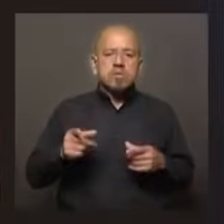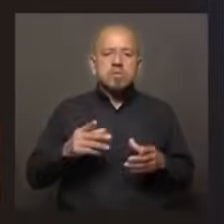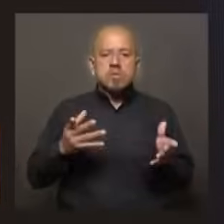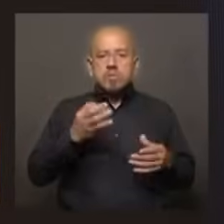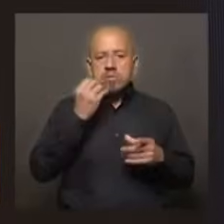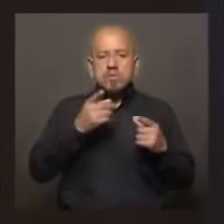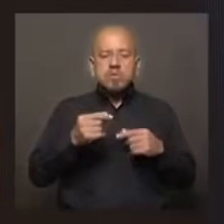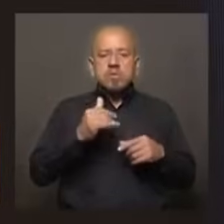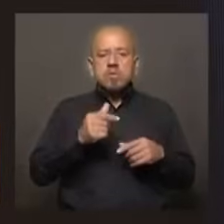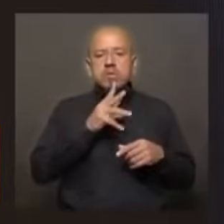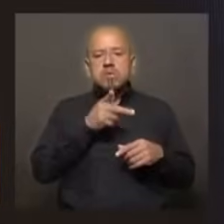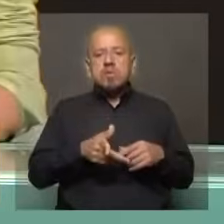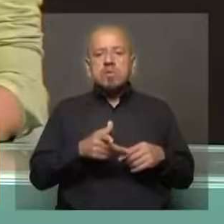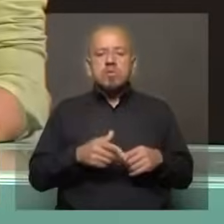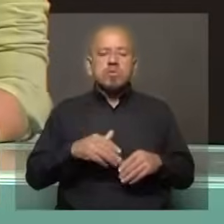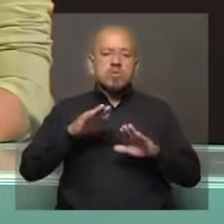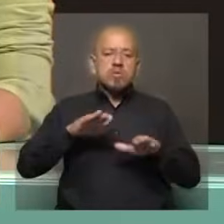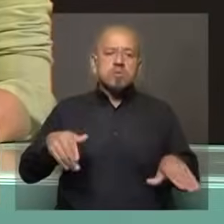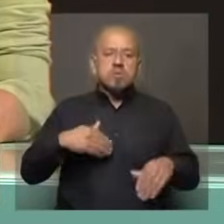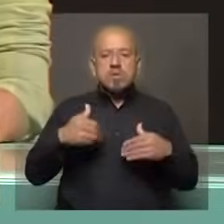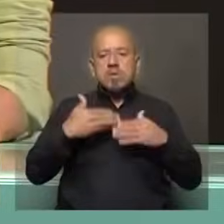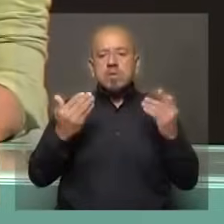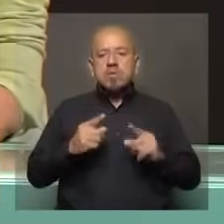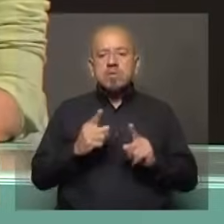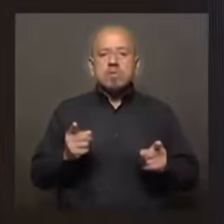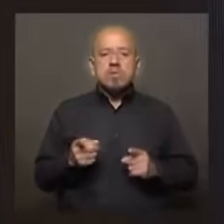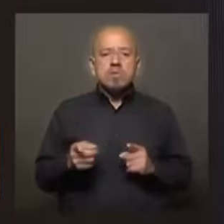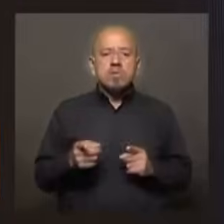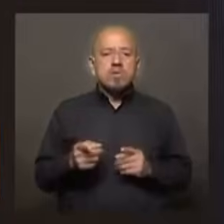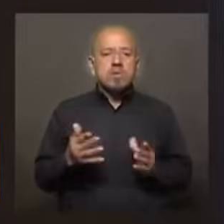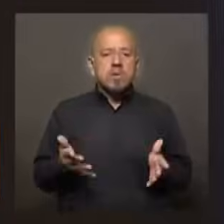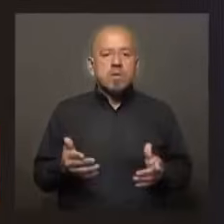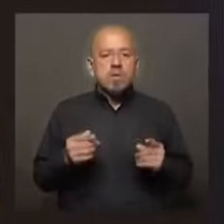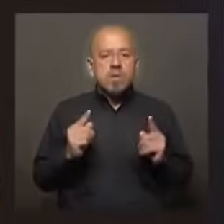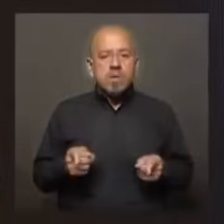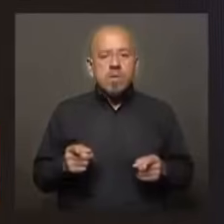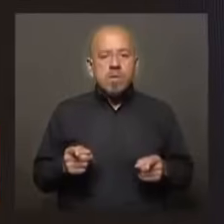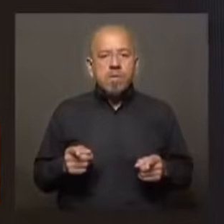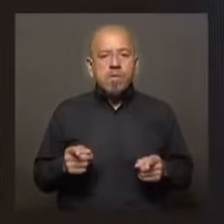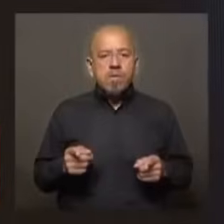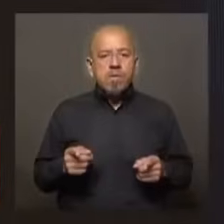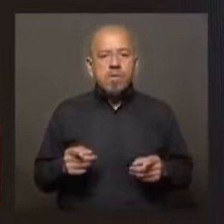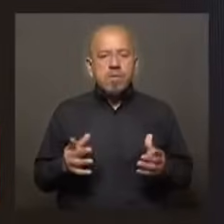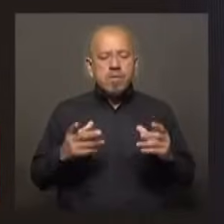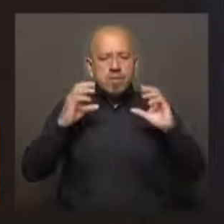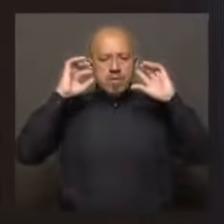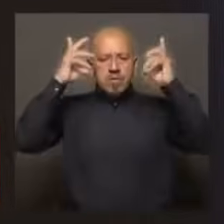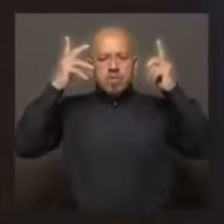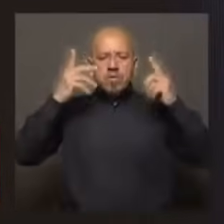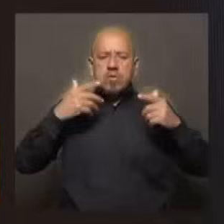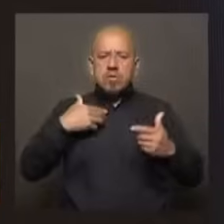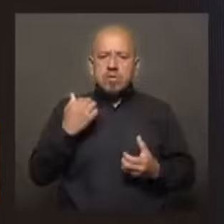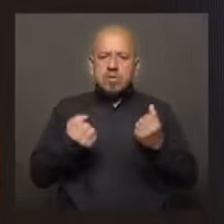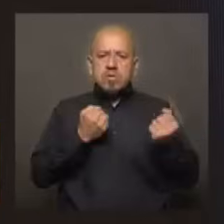que tenés hijos chicos, que bueno, que no fue tan grave, que no sé qué. Sí. Y además, que en general la violencia